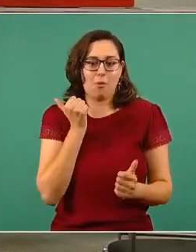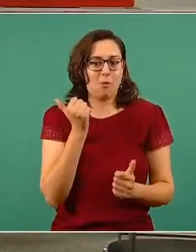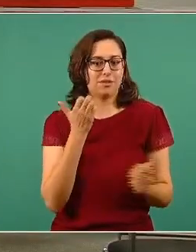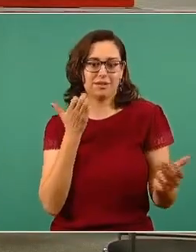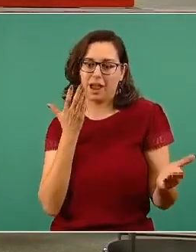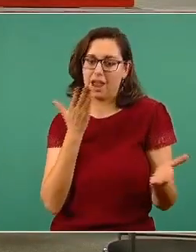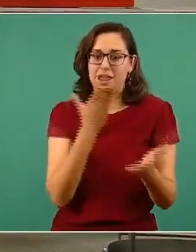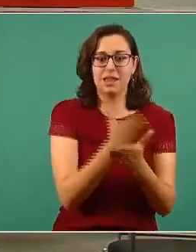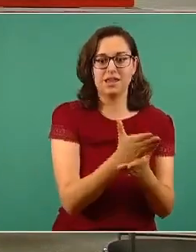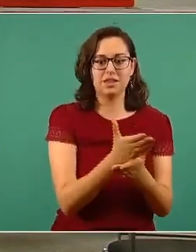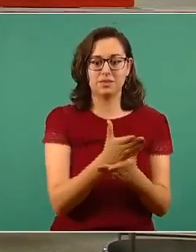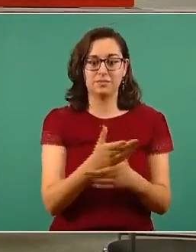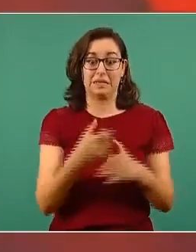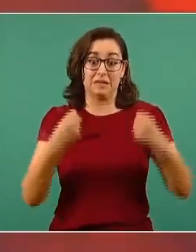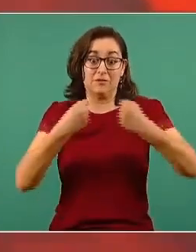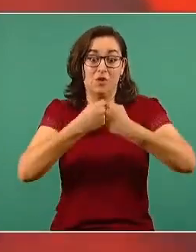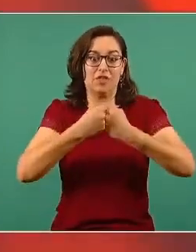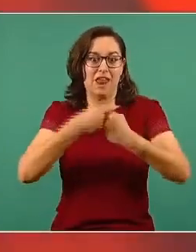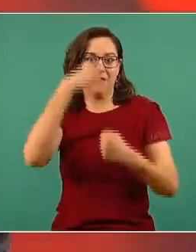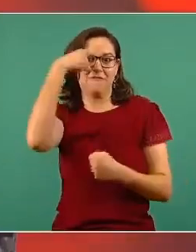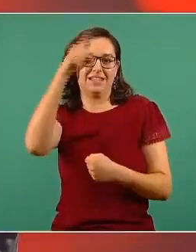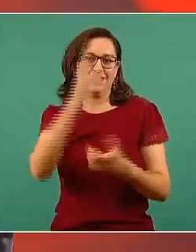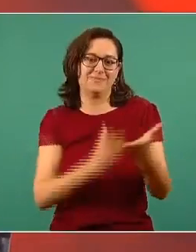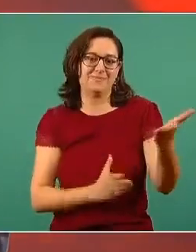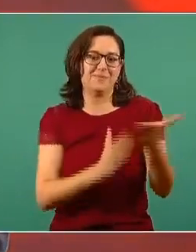al deseo de decir, bueno, me paso la frontera, me vacuno allá.